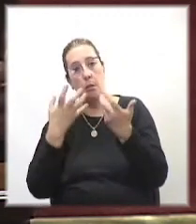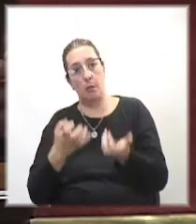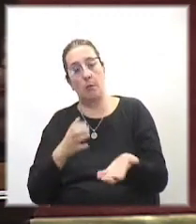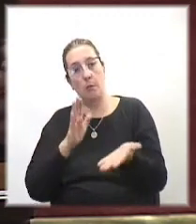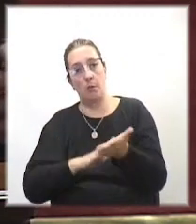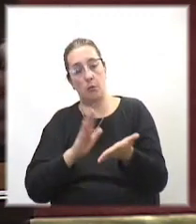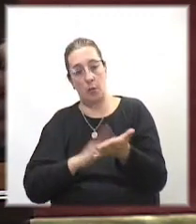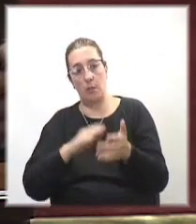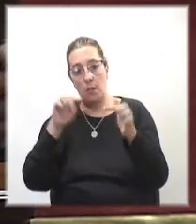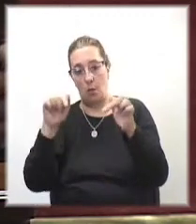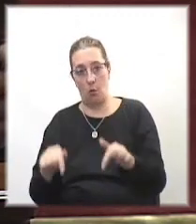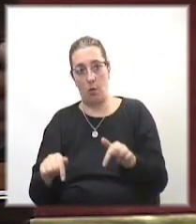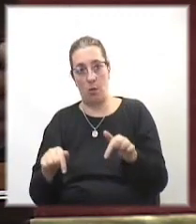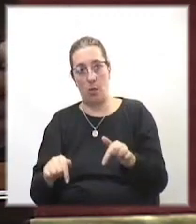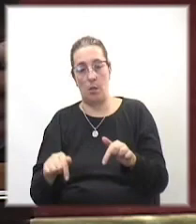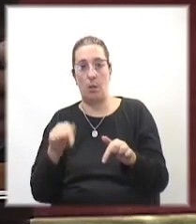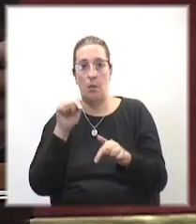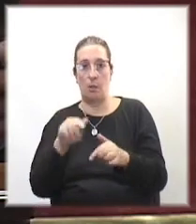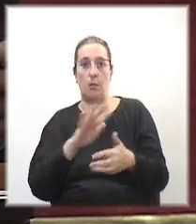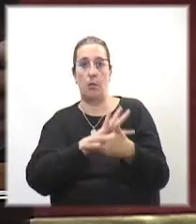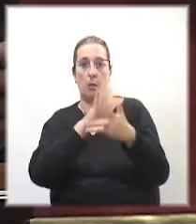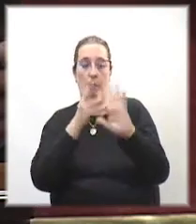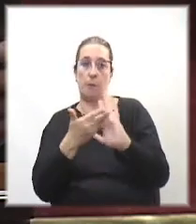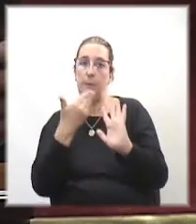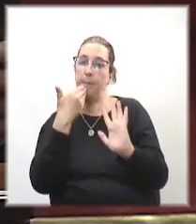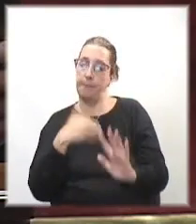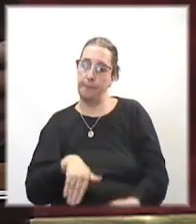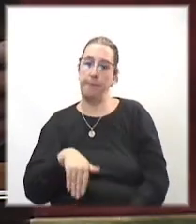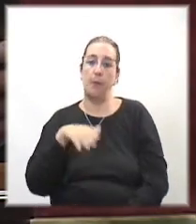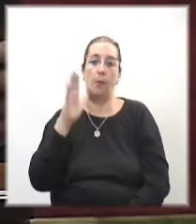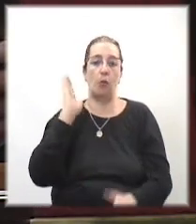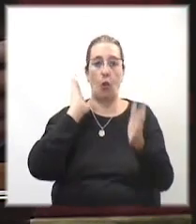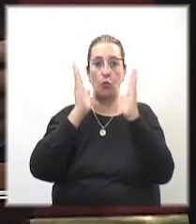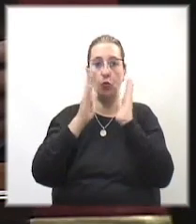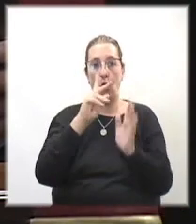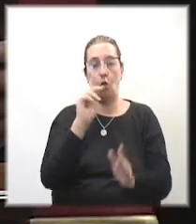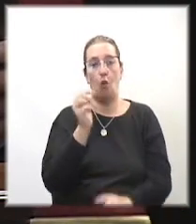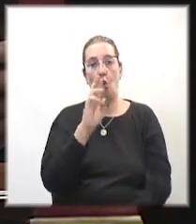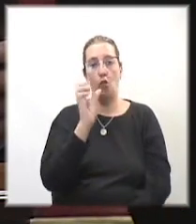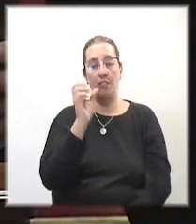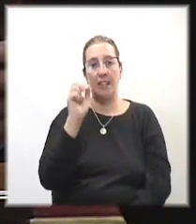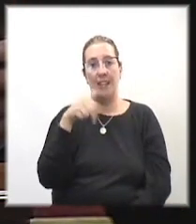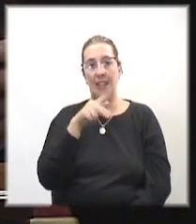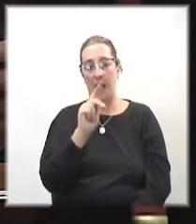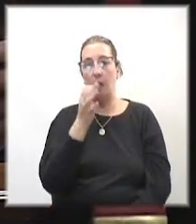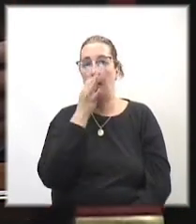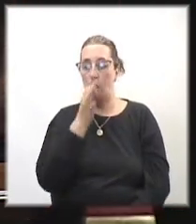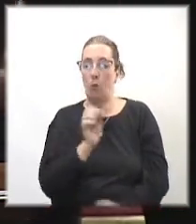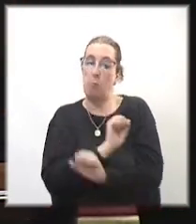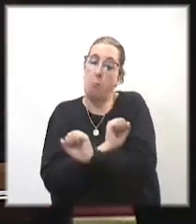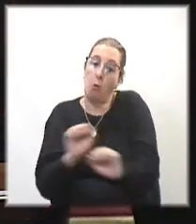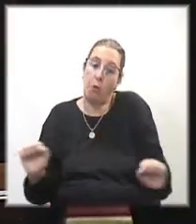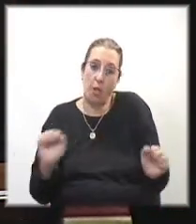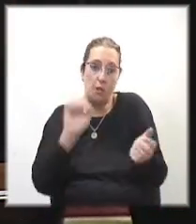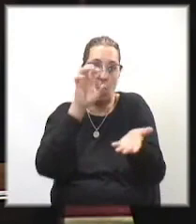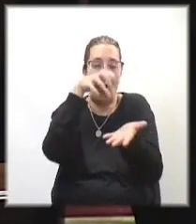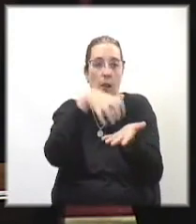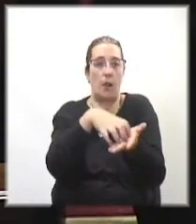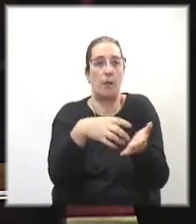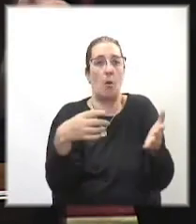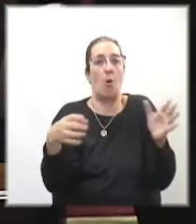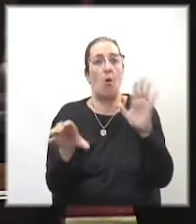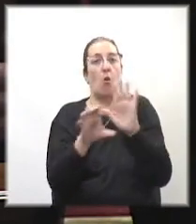al día de hoy. En este sentido, entiendo que el doctor Corseñac, que podría tratarse de un organismo inconstitucional contrario al